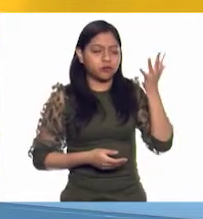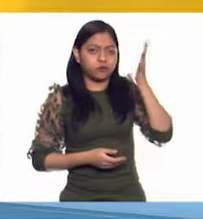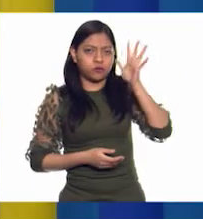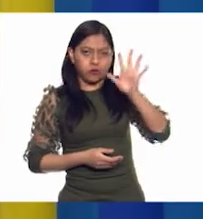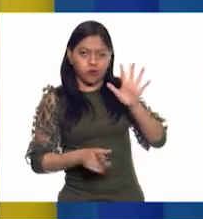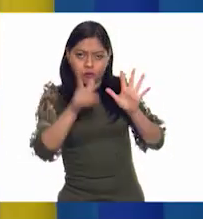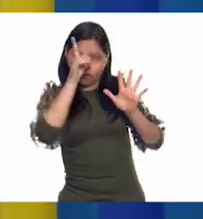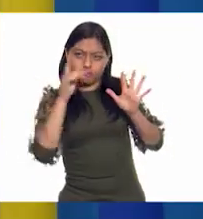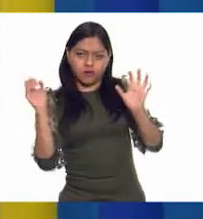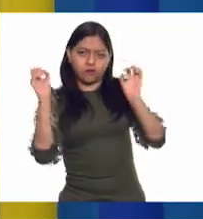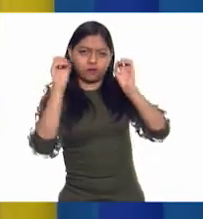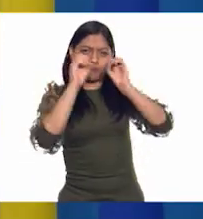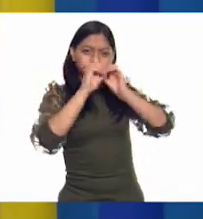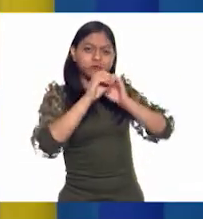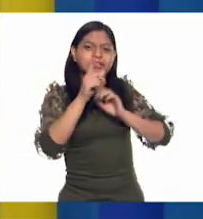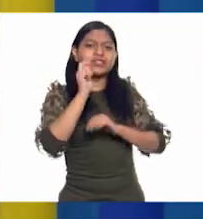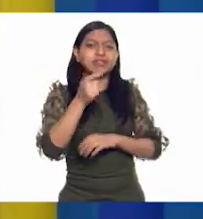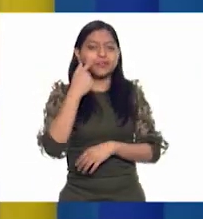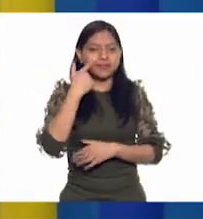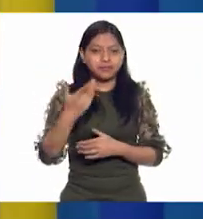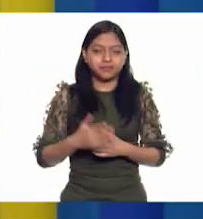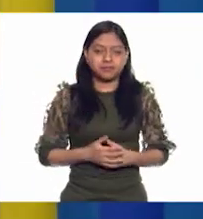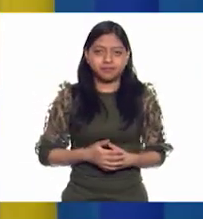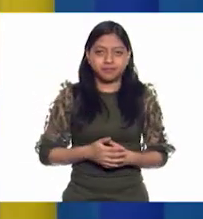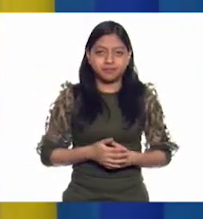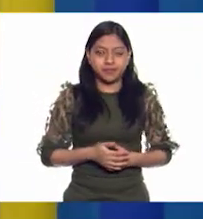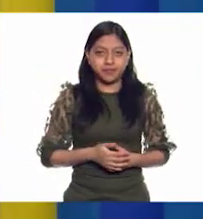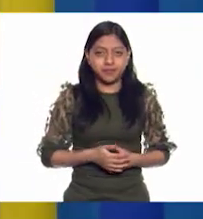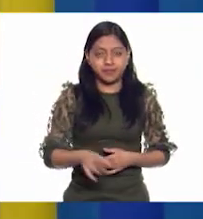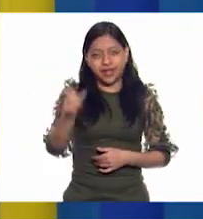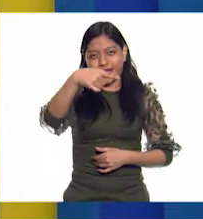fenómenos? Claro, aunque yo creo que varios de ellos